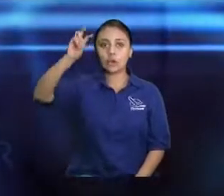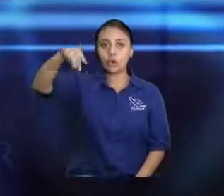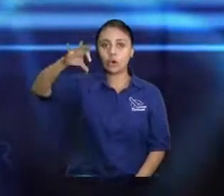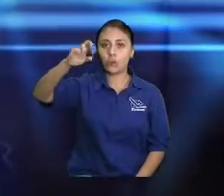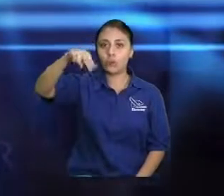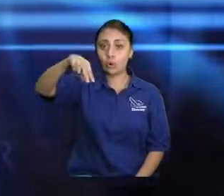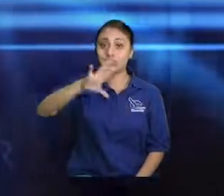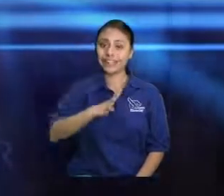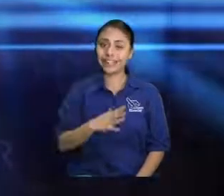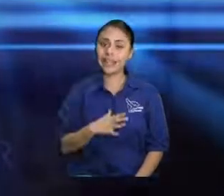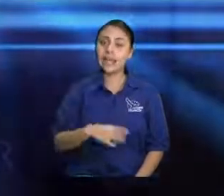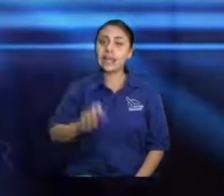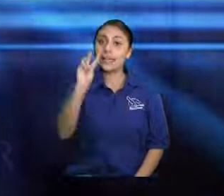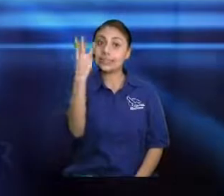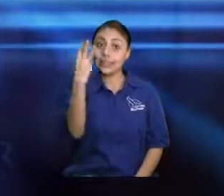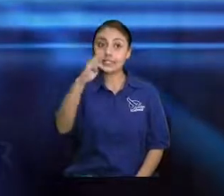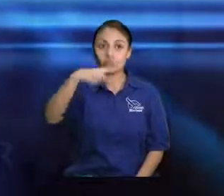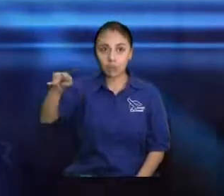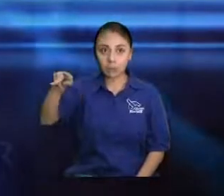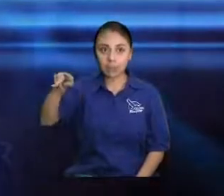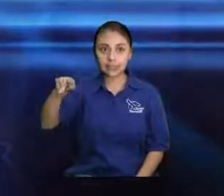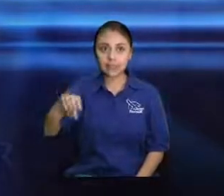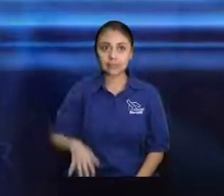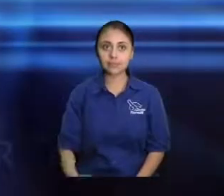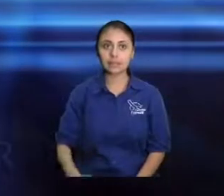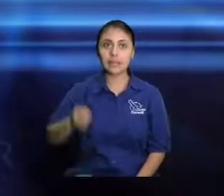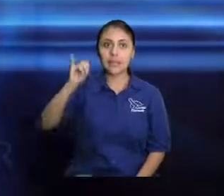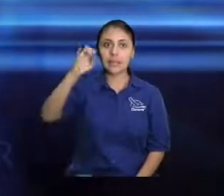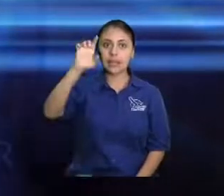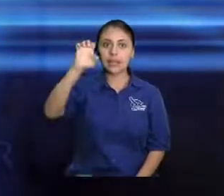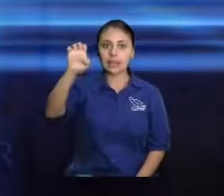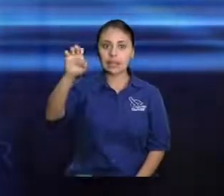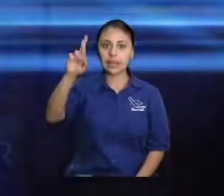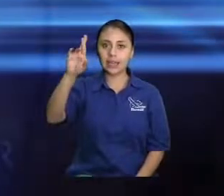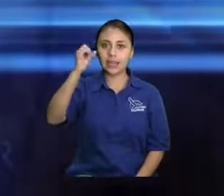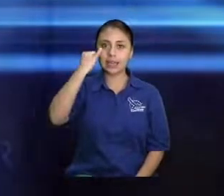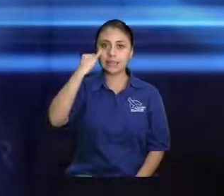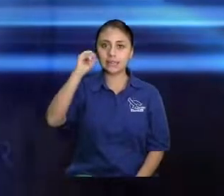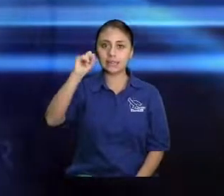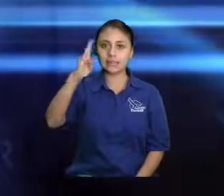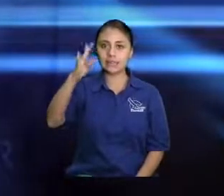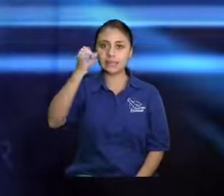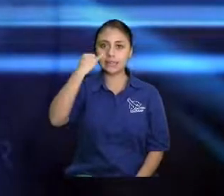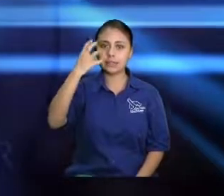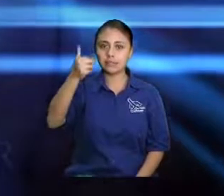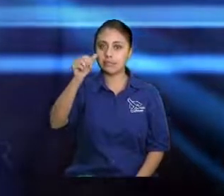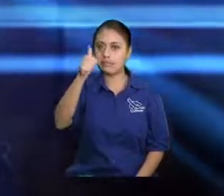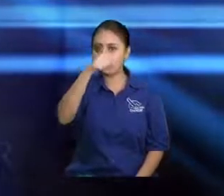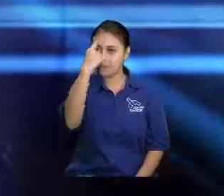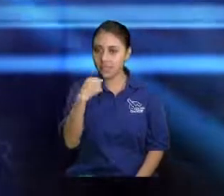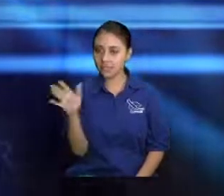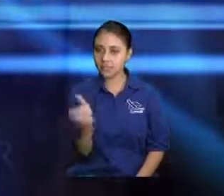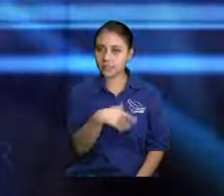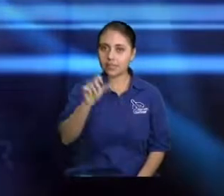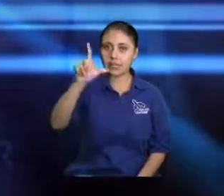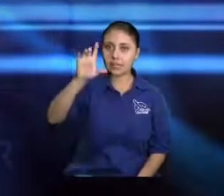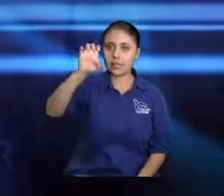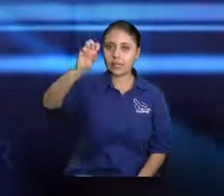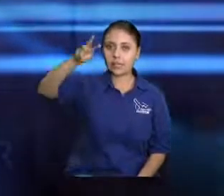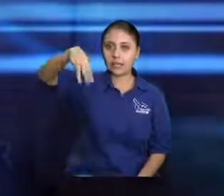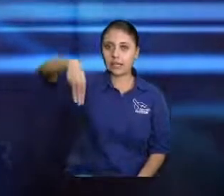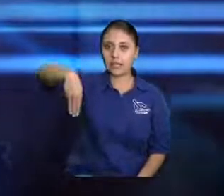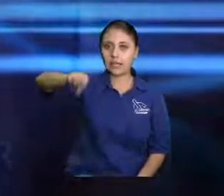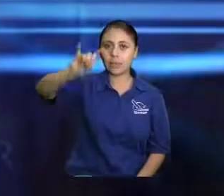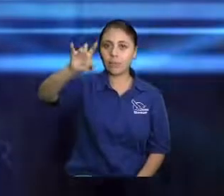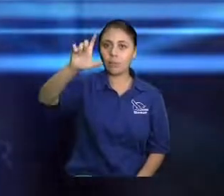Salomón, uno de sus nombres era Salomón, otro de sus nombres era Gedidías y otro de sus nombres era Lemuel. Pedro